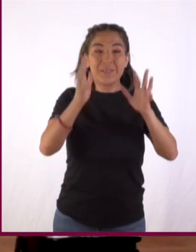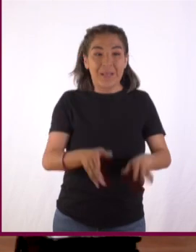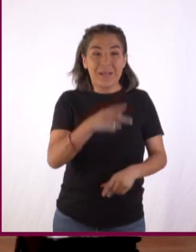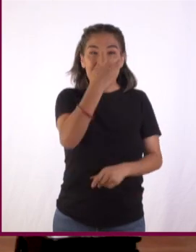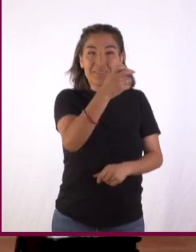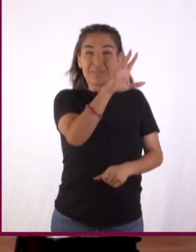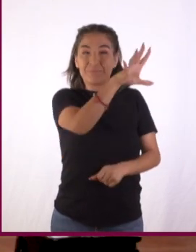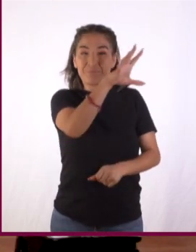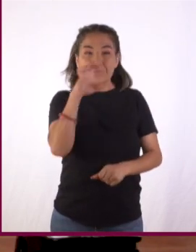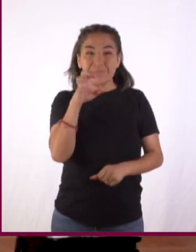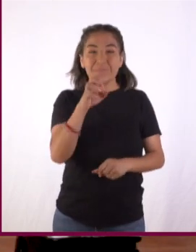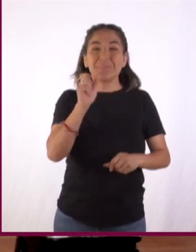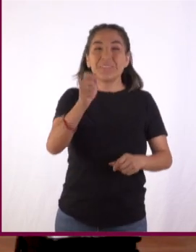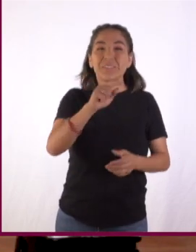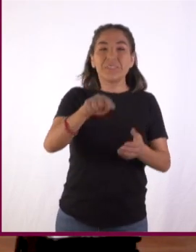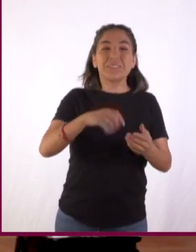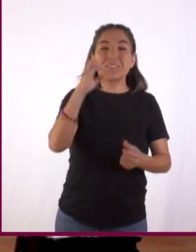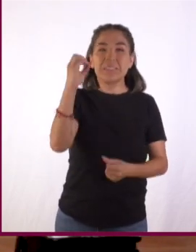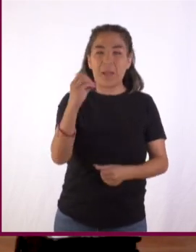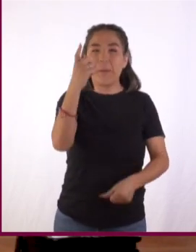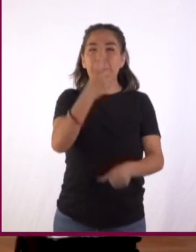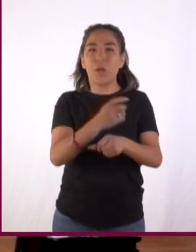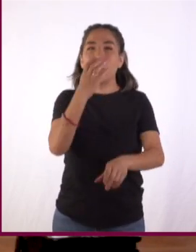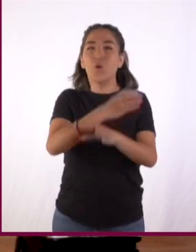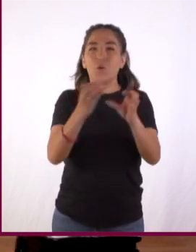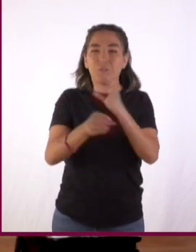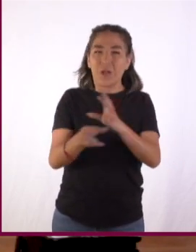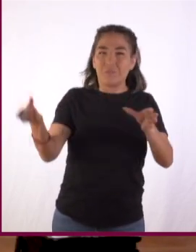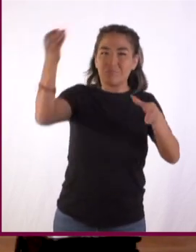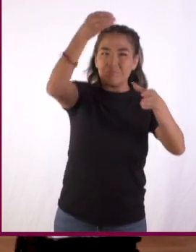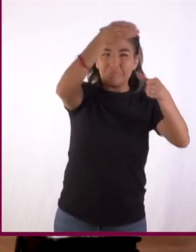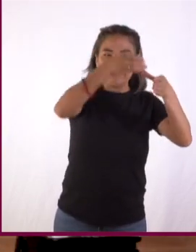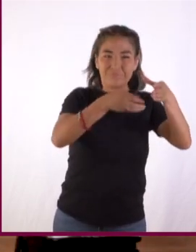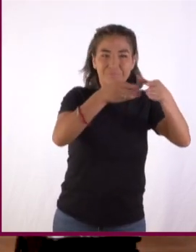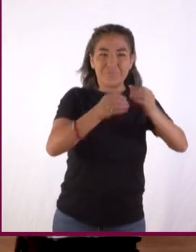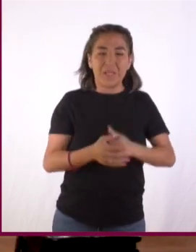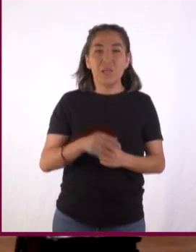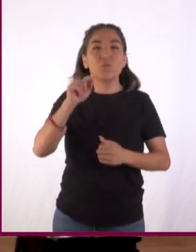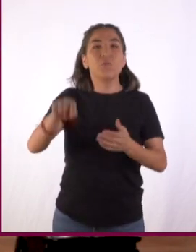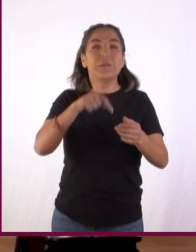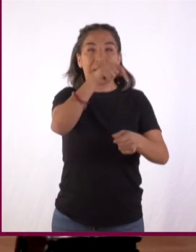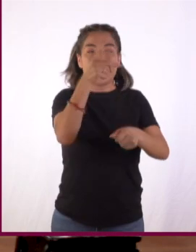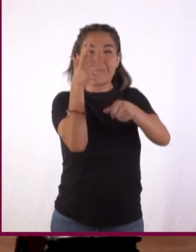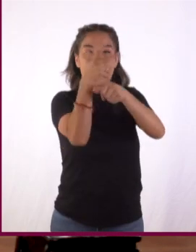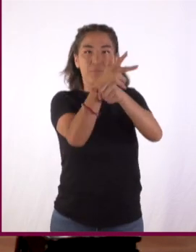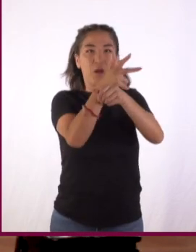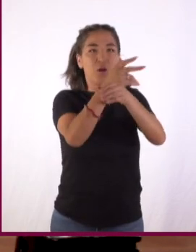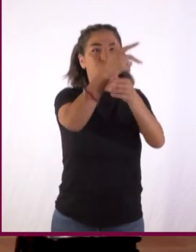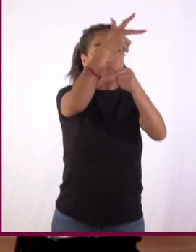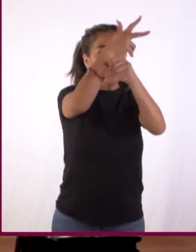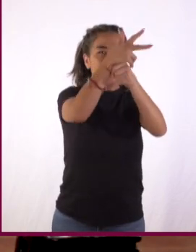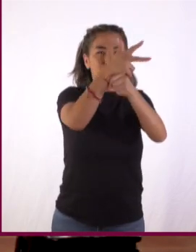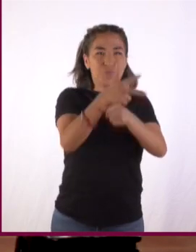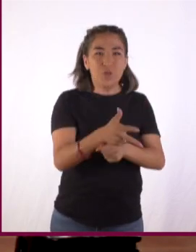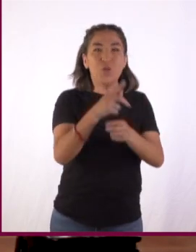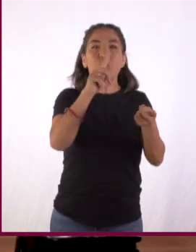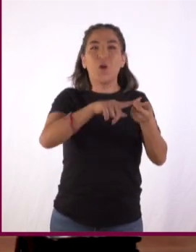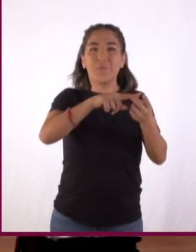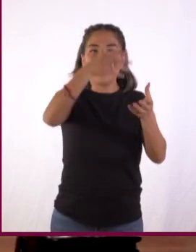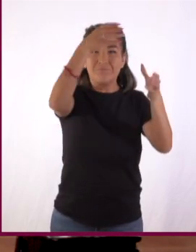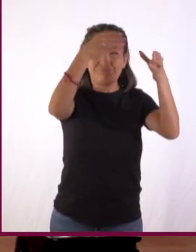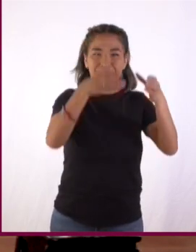Una vez captado este sitio cero, vamos a colocar el primer objeto y la cámara captará el lugar a donde llega la base de la